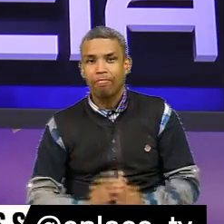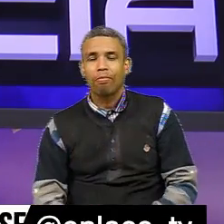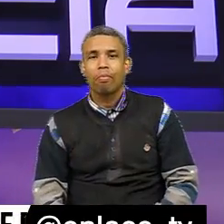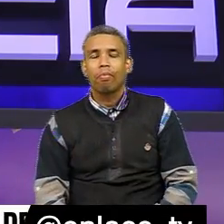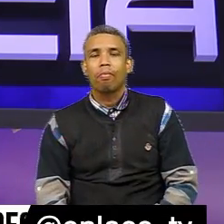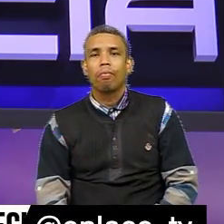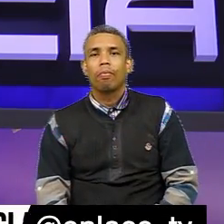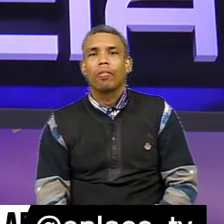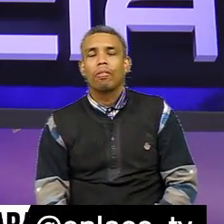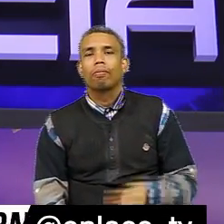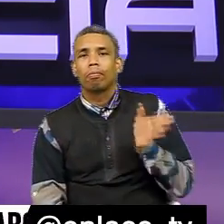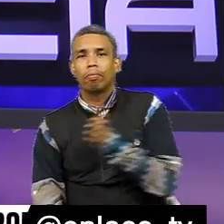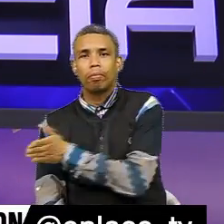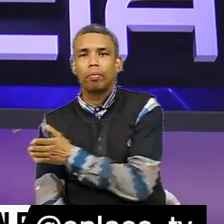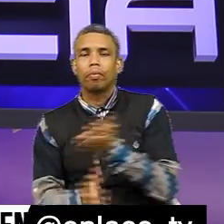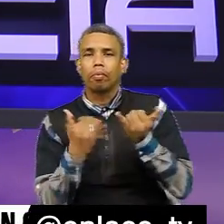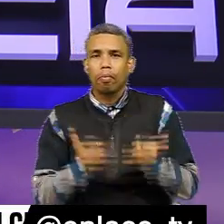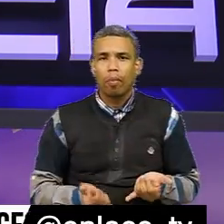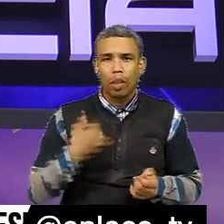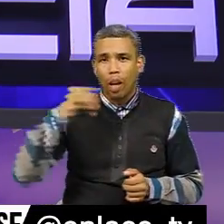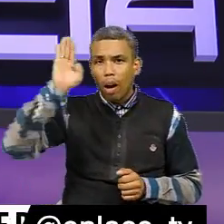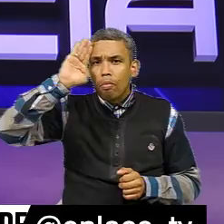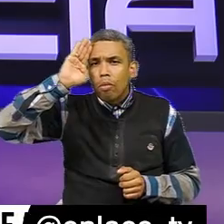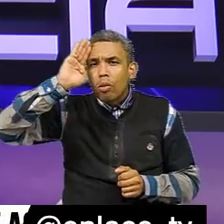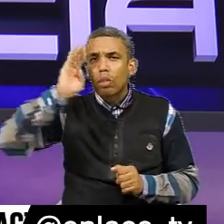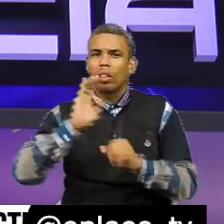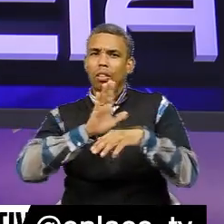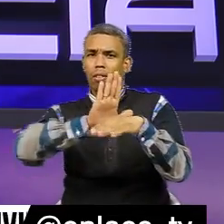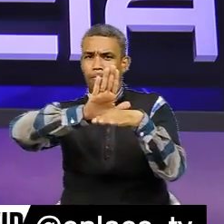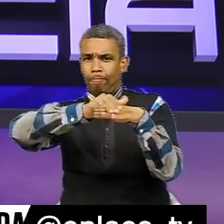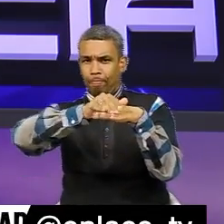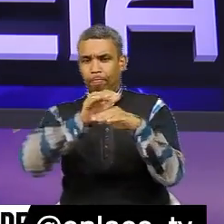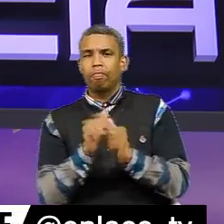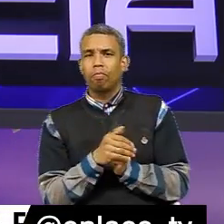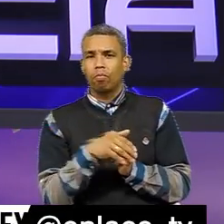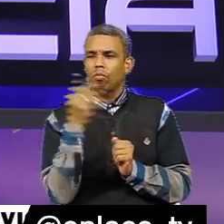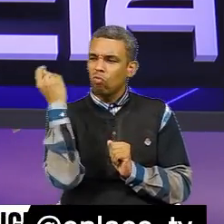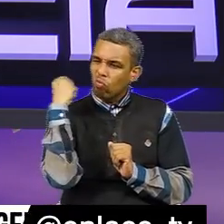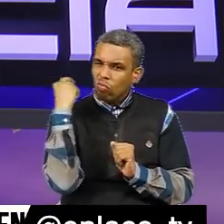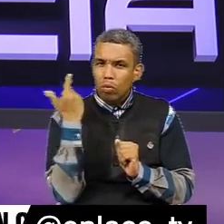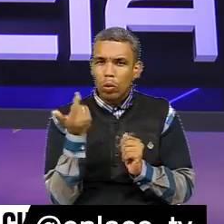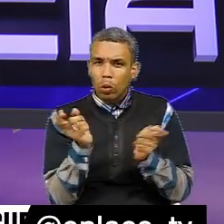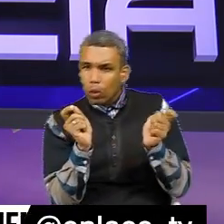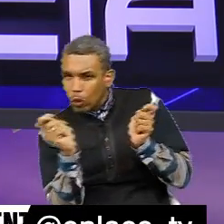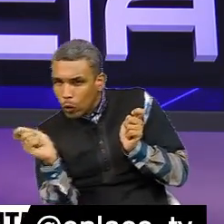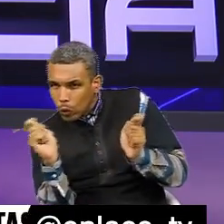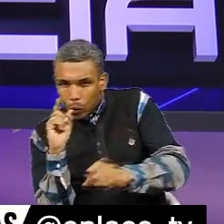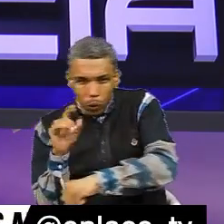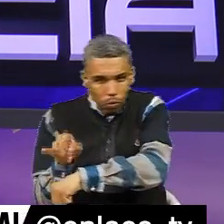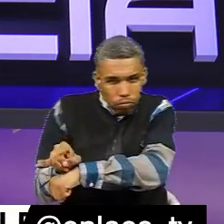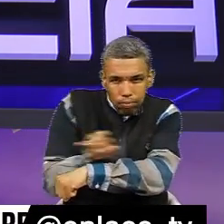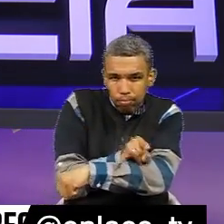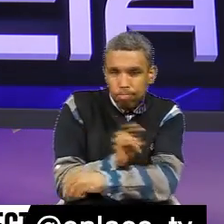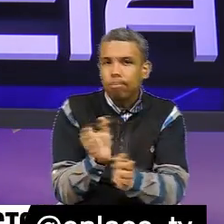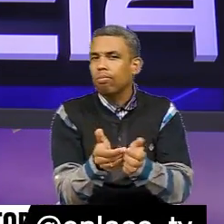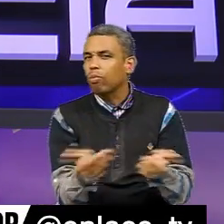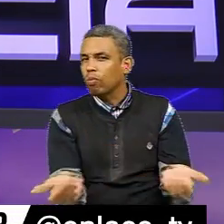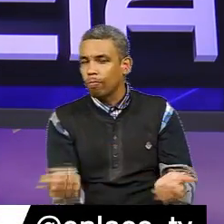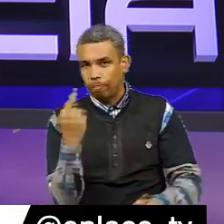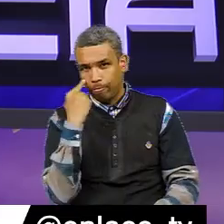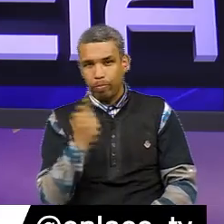Y a continuación, la policía da a conocer los últimos resultados operativos registrados el fin de semana en nuestra